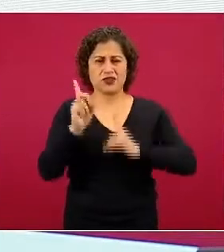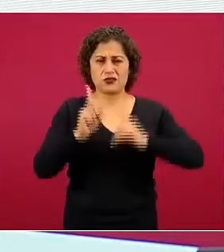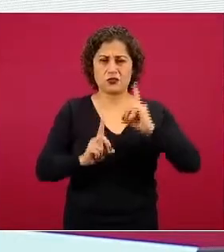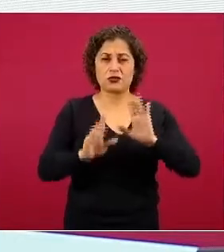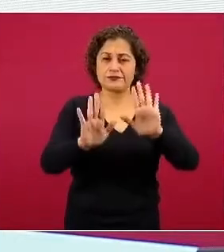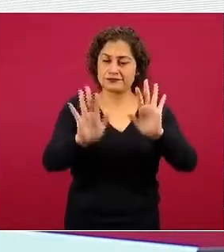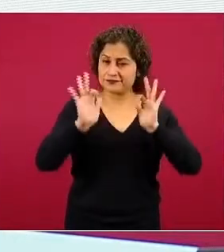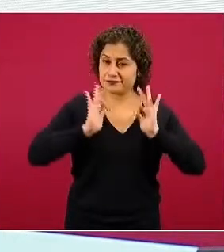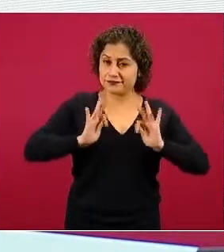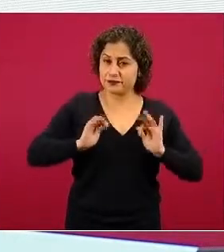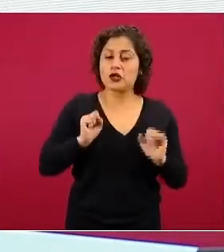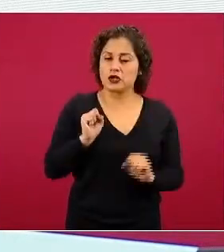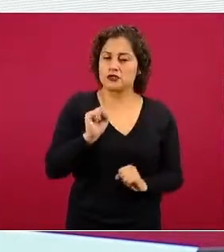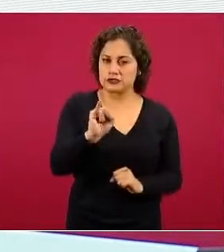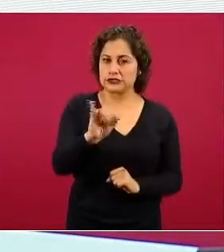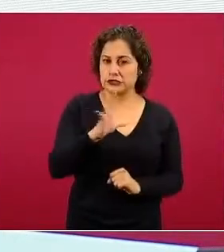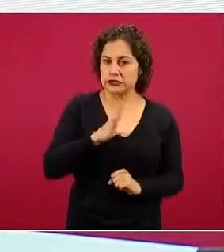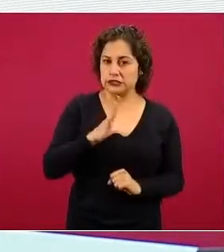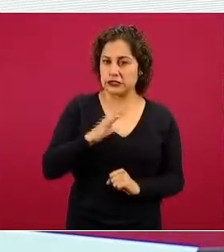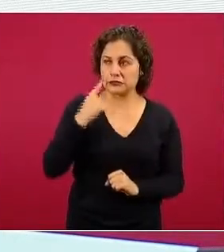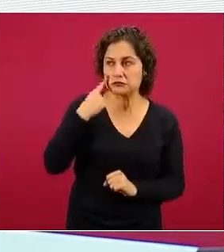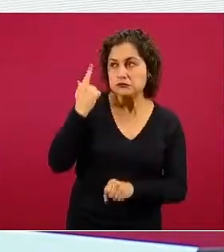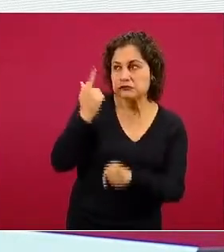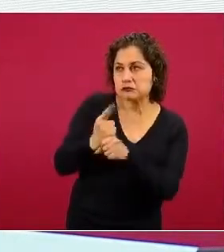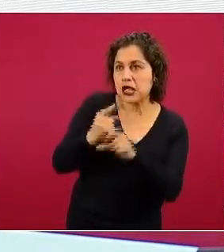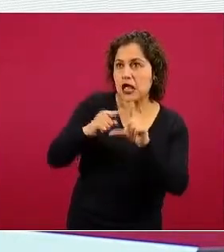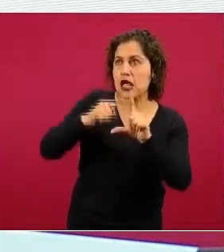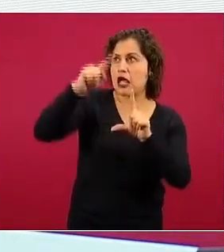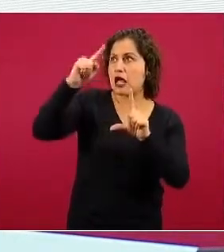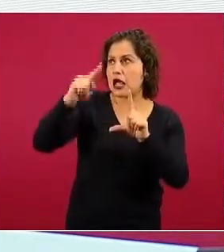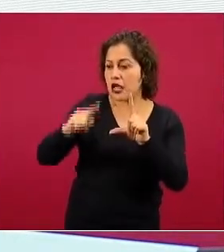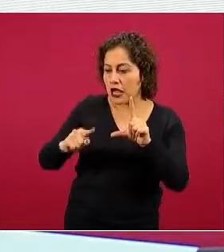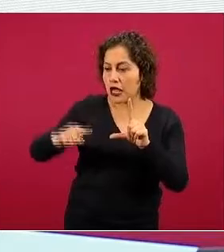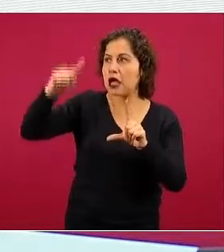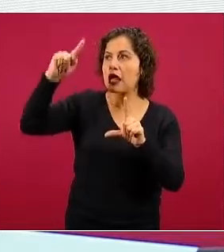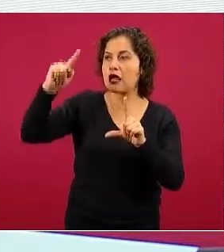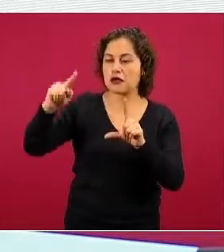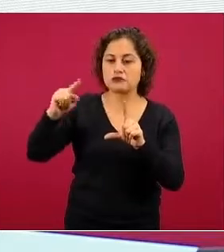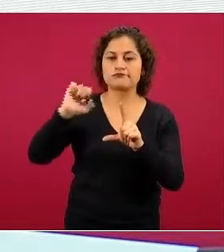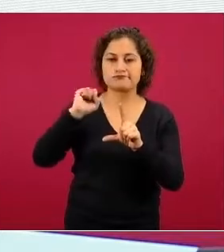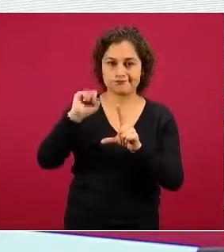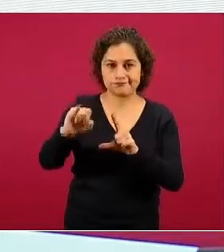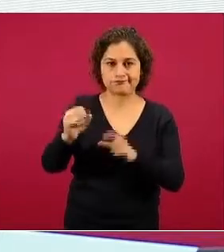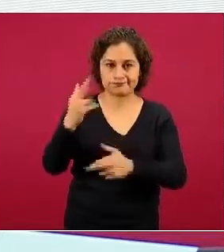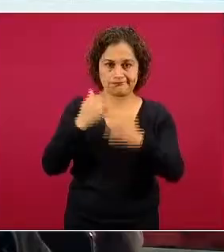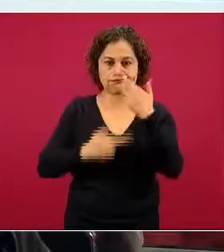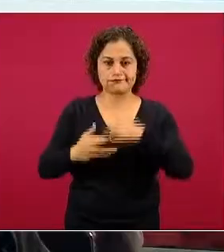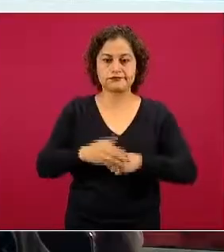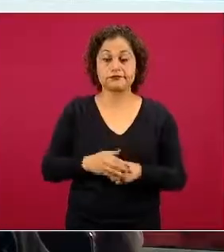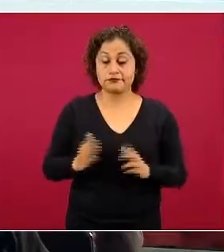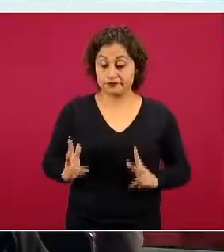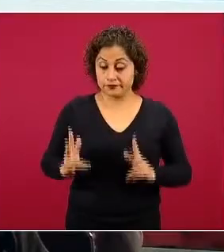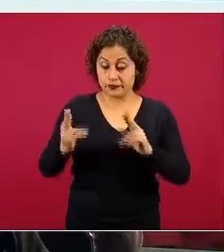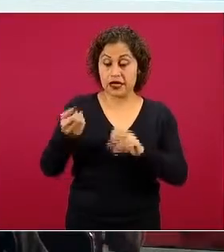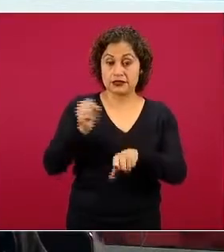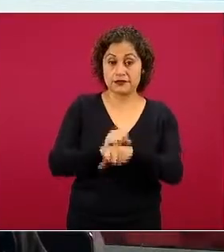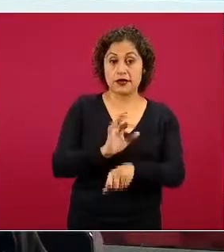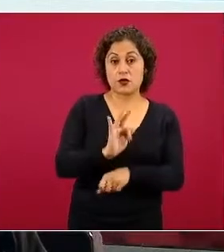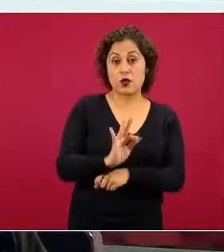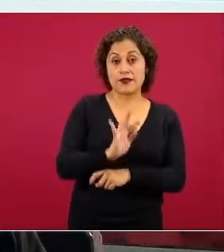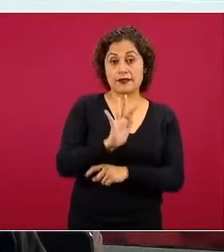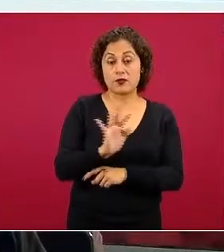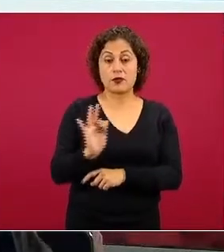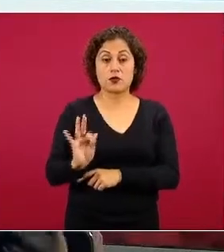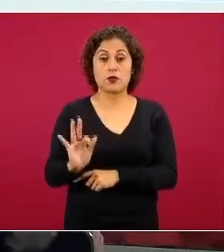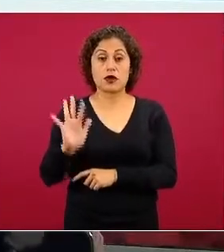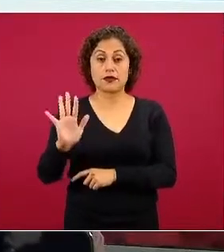con calma. ¿Qué es lo que vemos de la semana 44 a la 45? Una disminución del 2%.